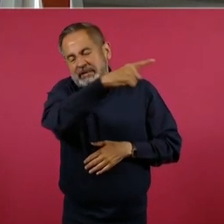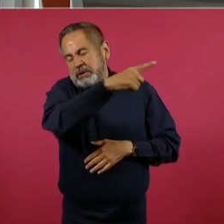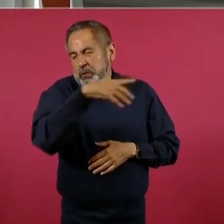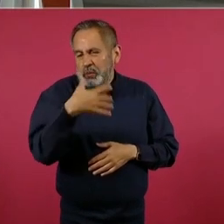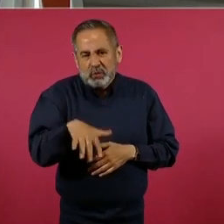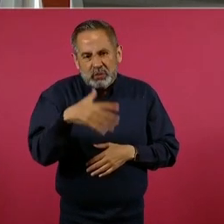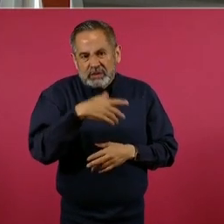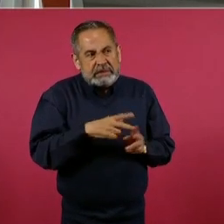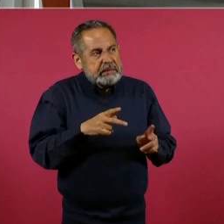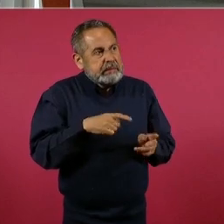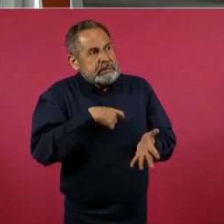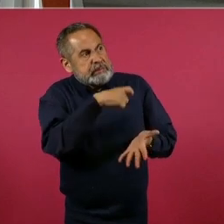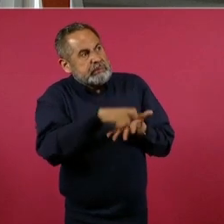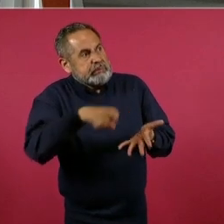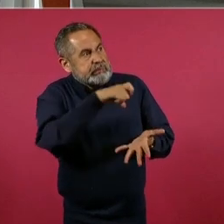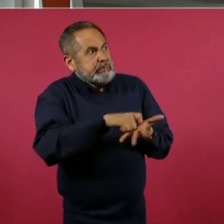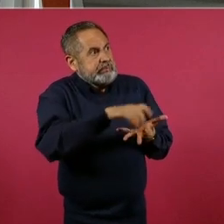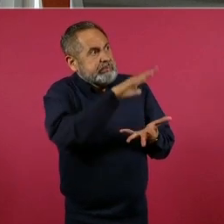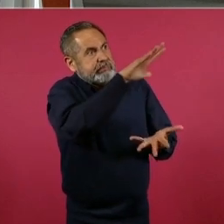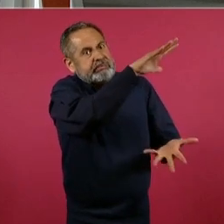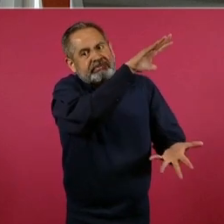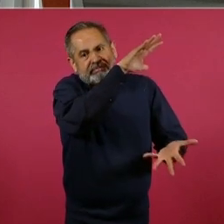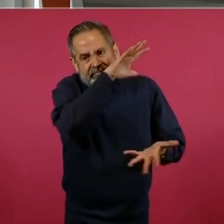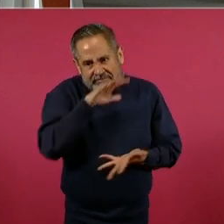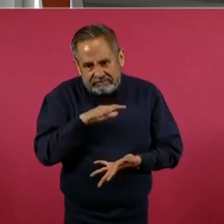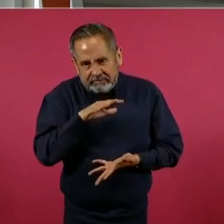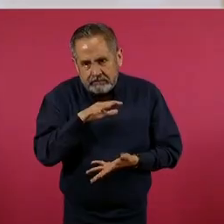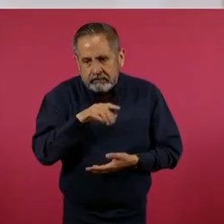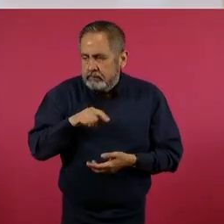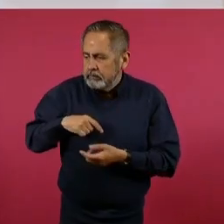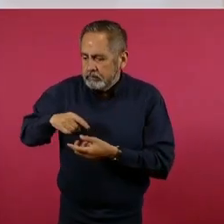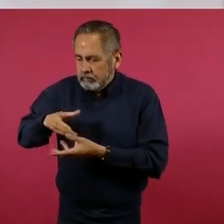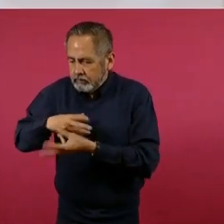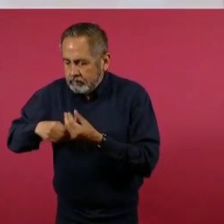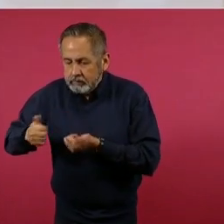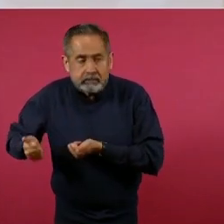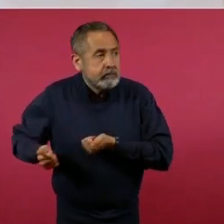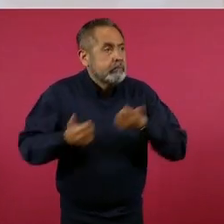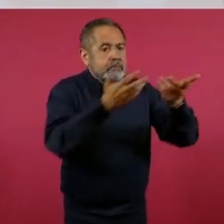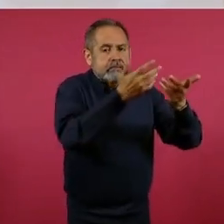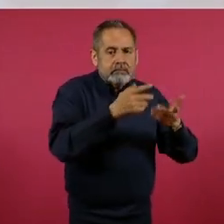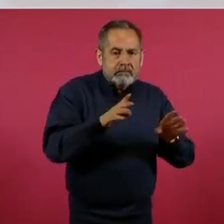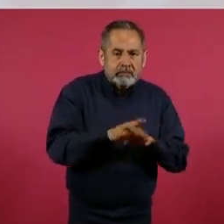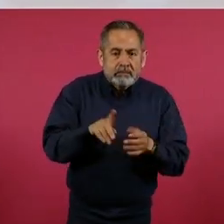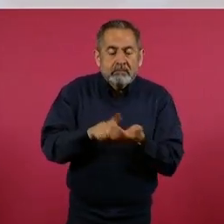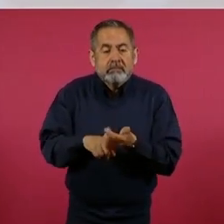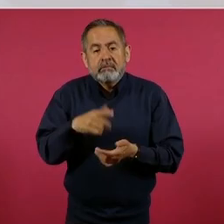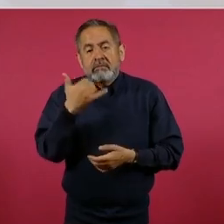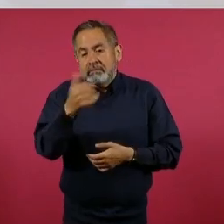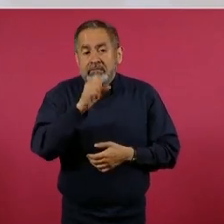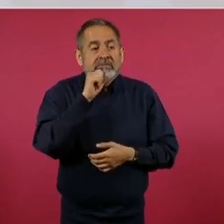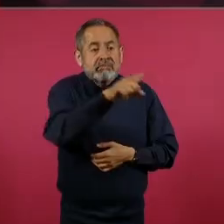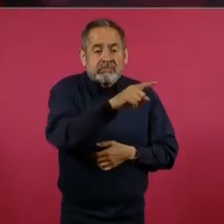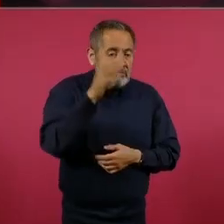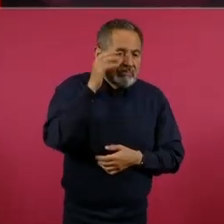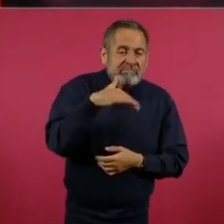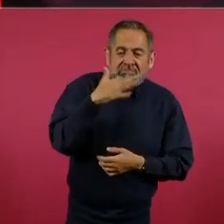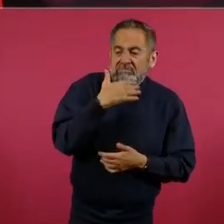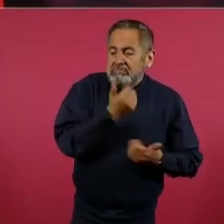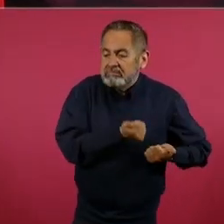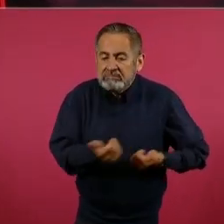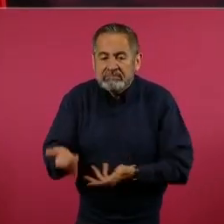Es más lo que nosotros compramos de China. Contrabando muy duro que están entrando. Que lo que le vendemos. Y